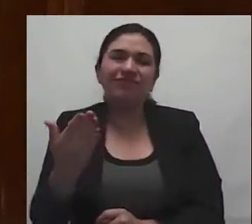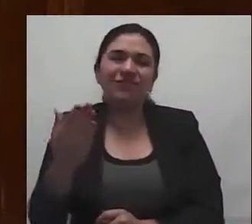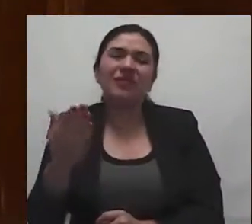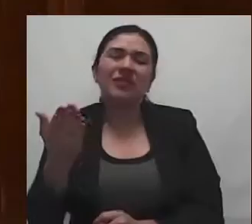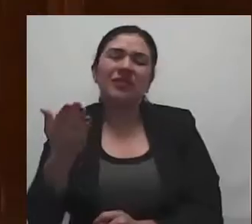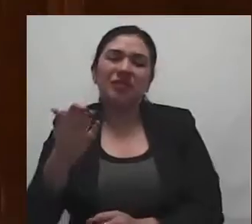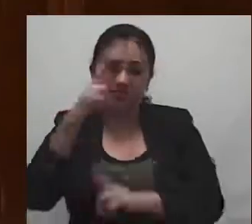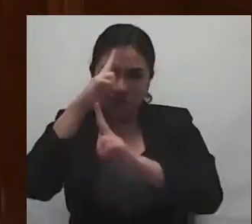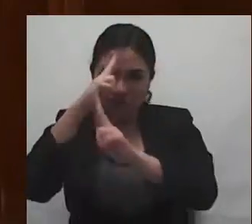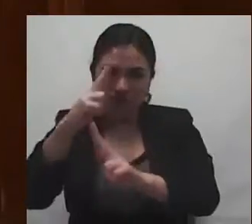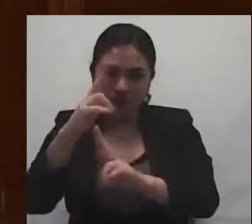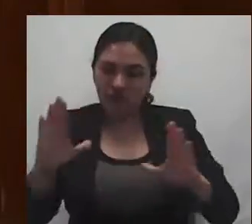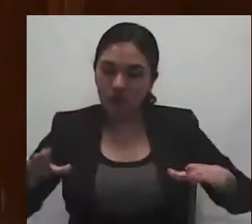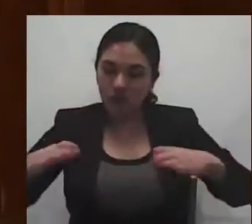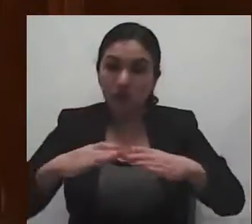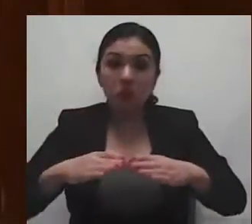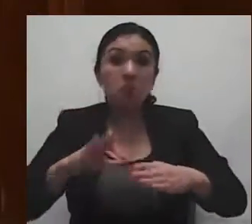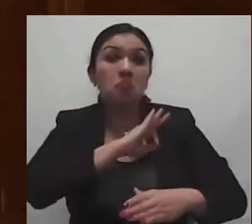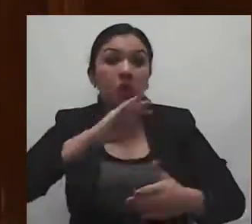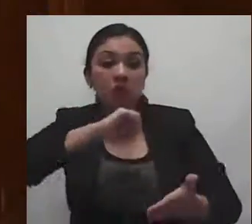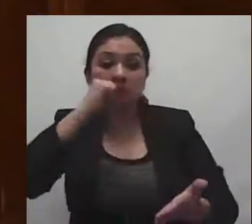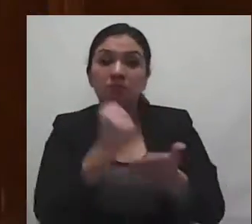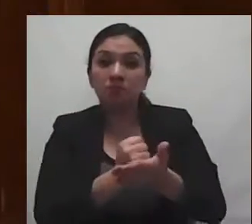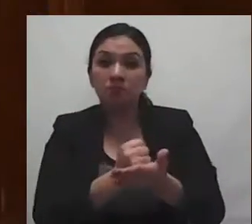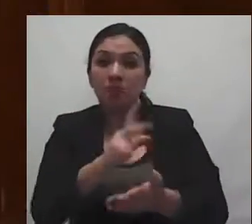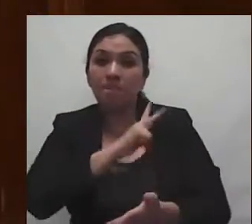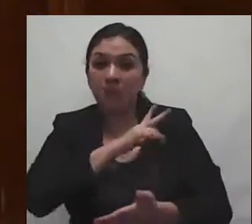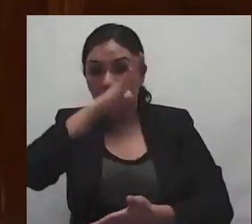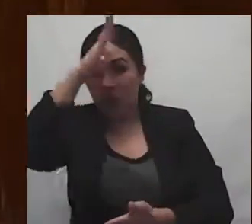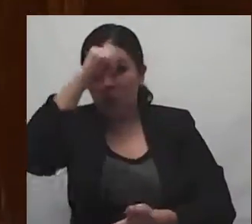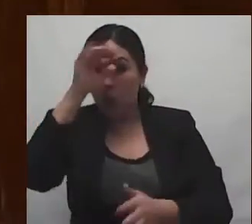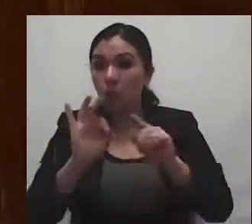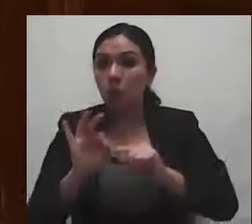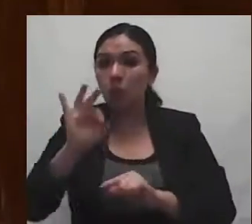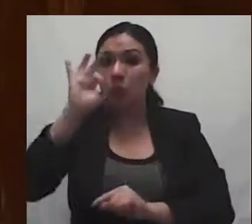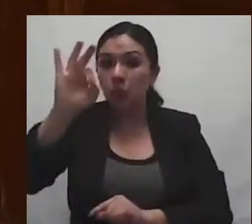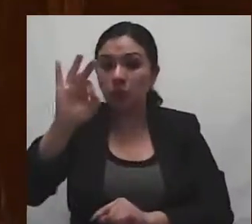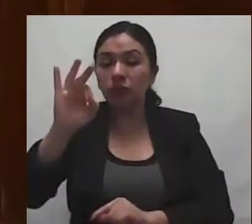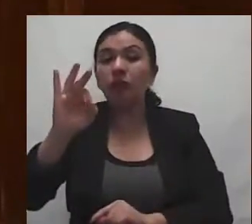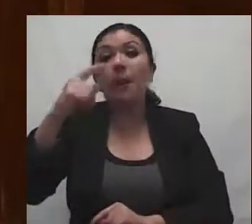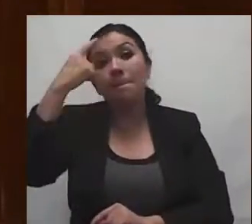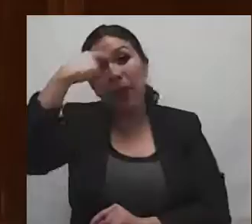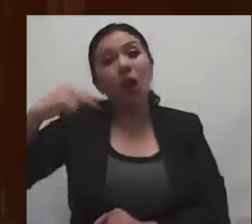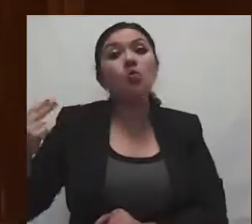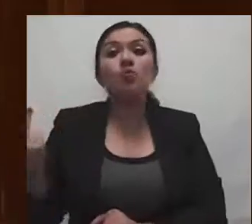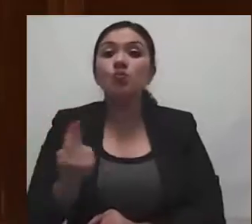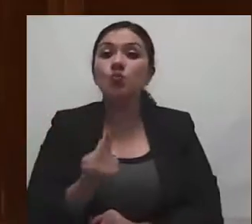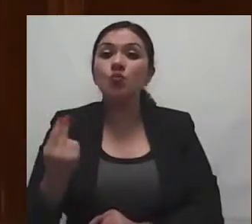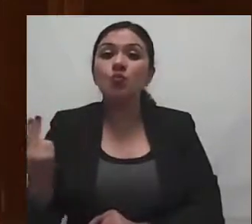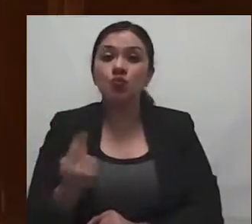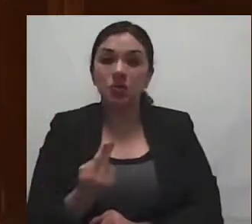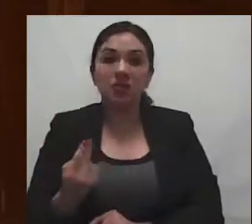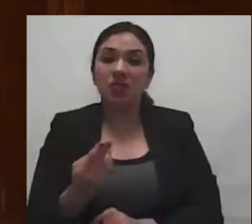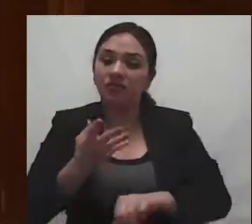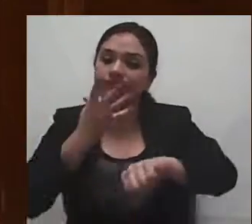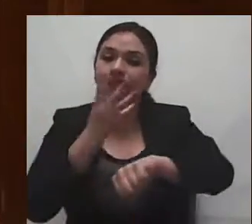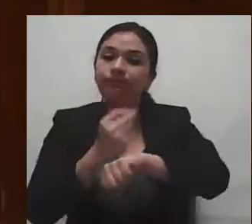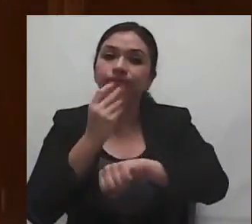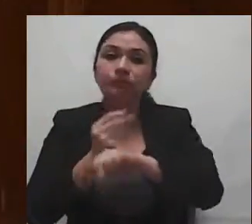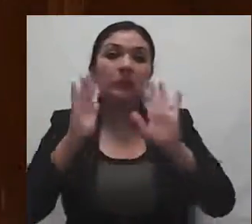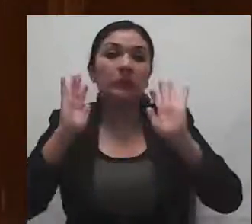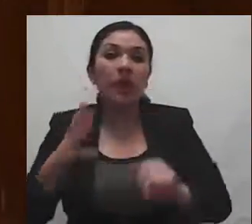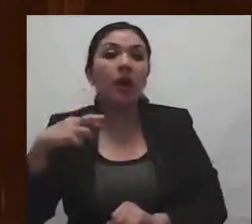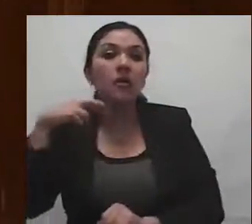la aprobación de los siguientes puntos de acuerdo de urgente y obvia resolución